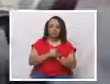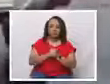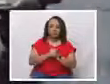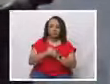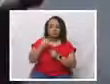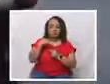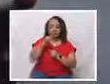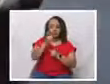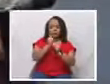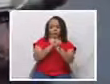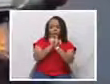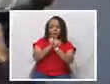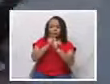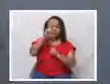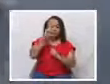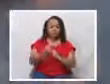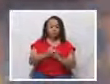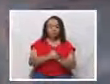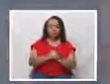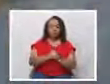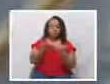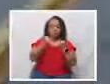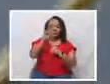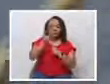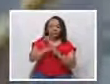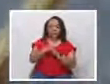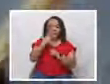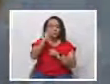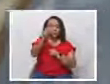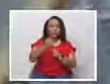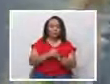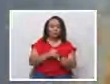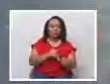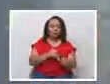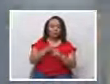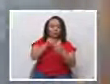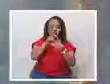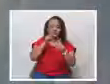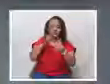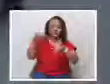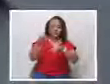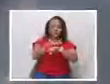demás atletas paralímpicos. Ahora sí hacen su salida desde el